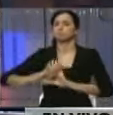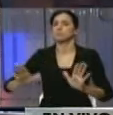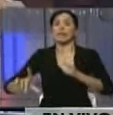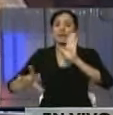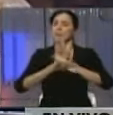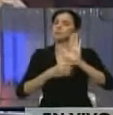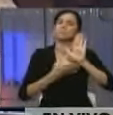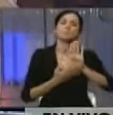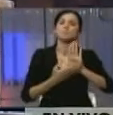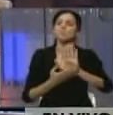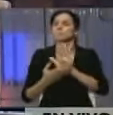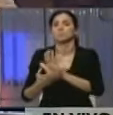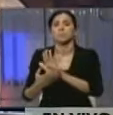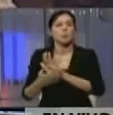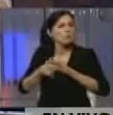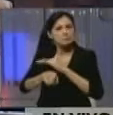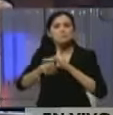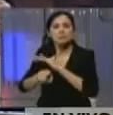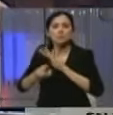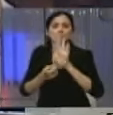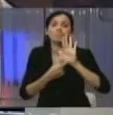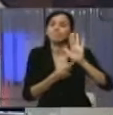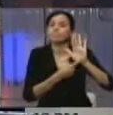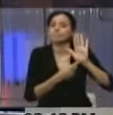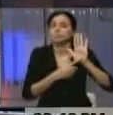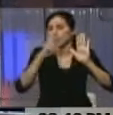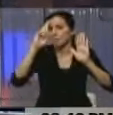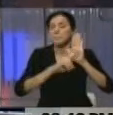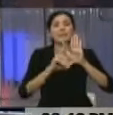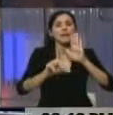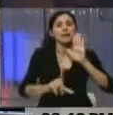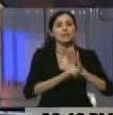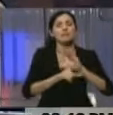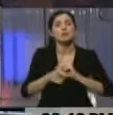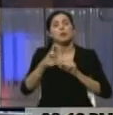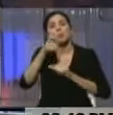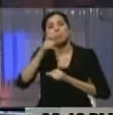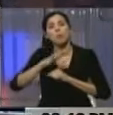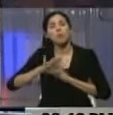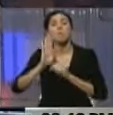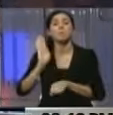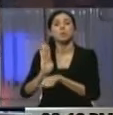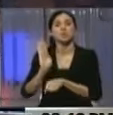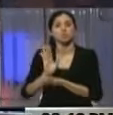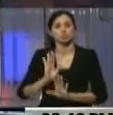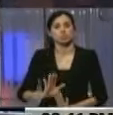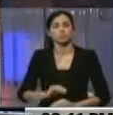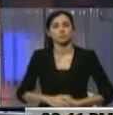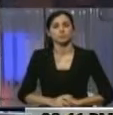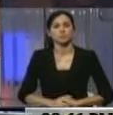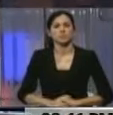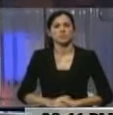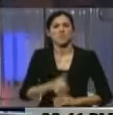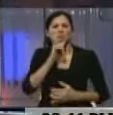nosotros vamos a ir ocupando los espacios de protección del pueblo. Porque ¿quién genera el caos?